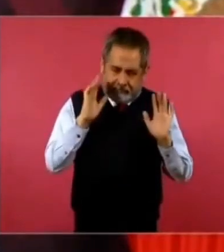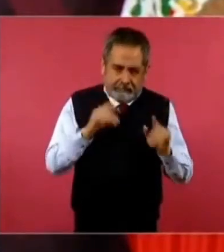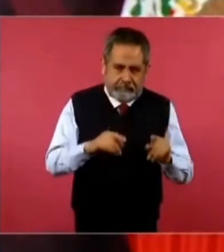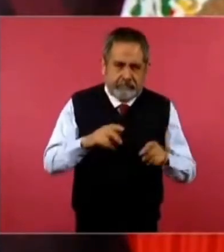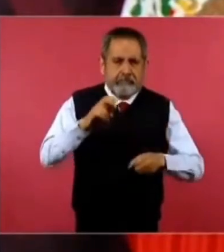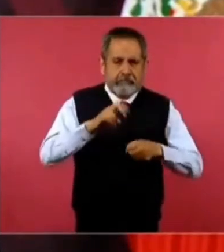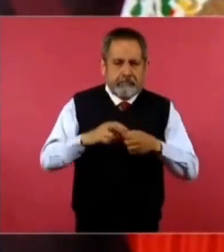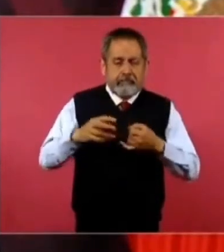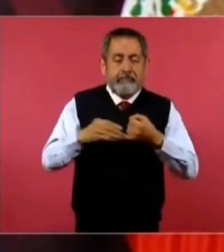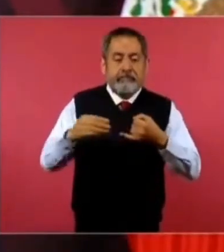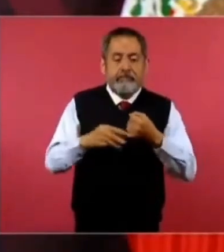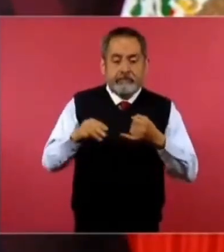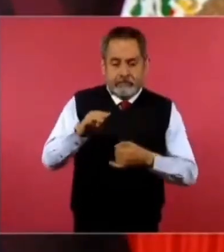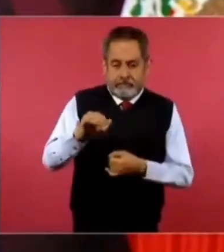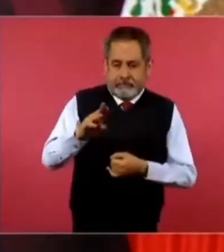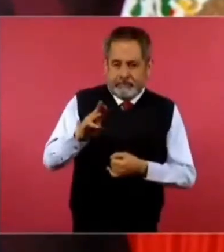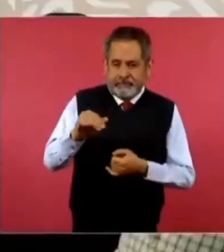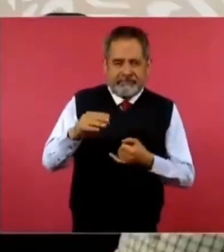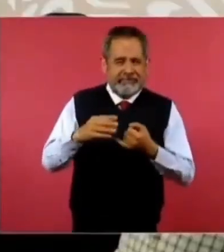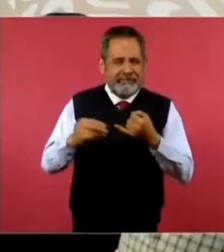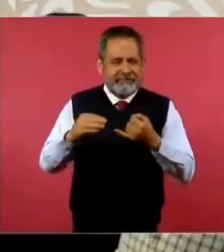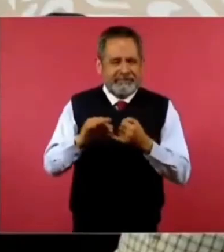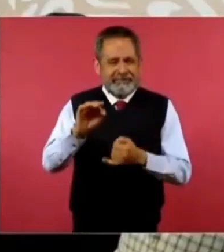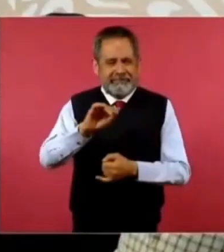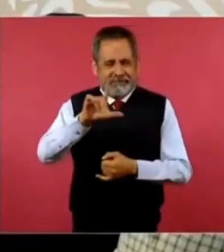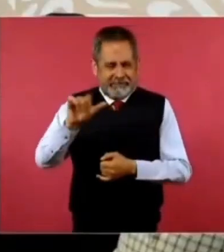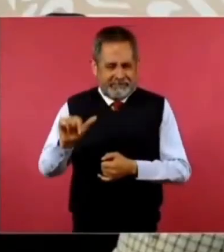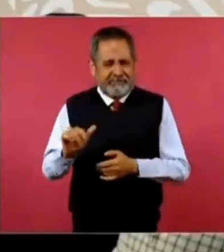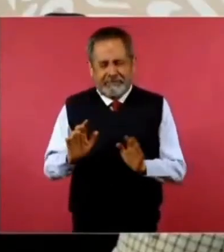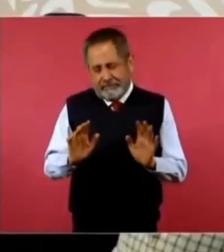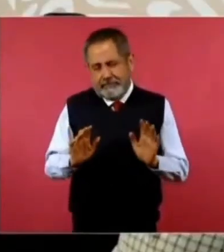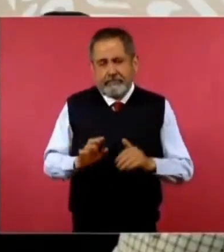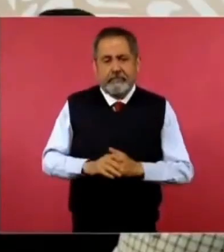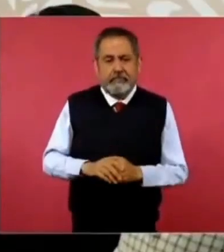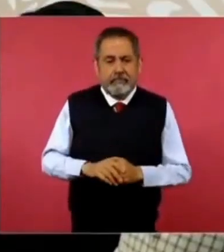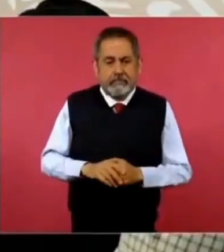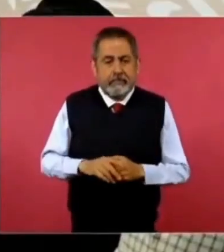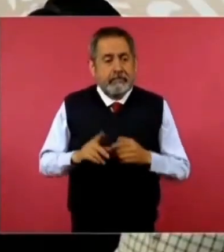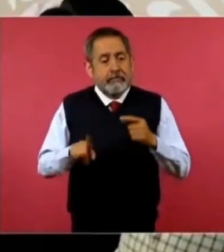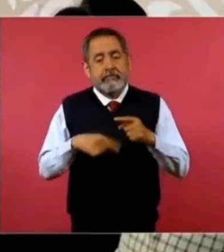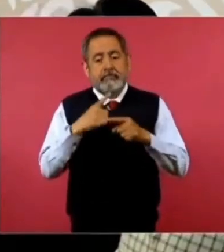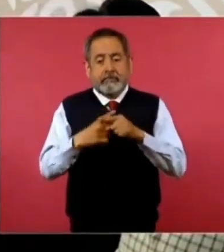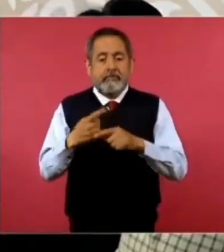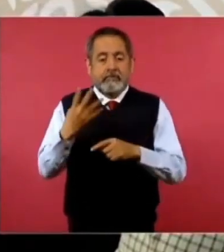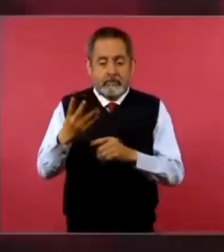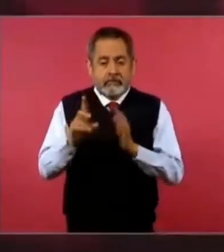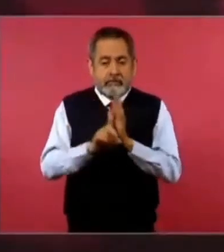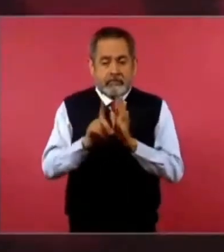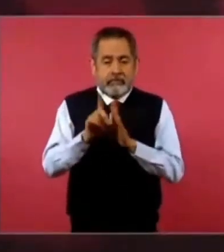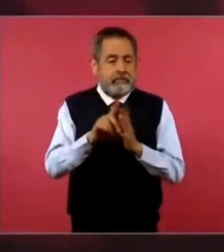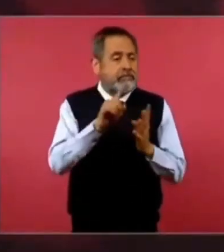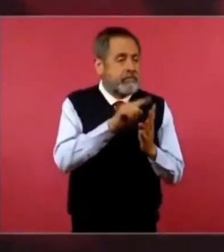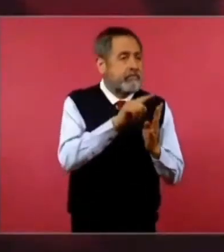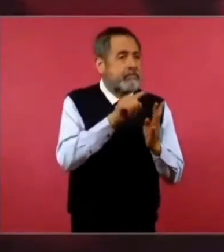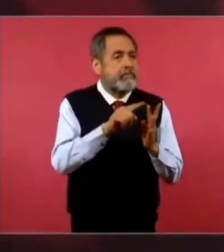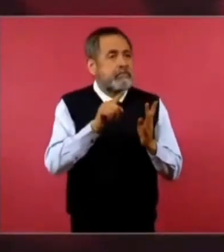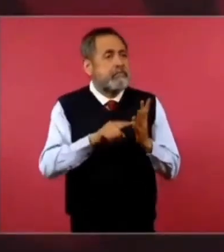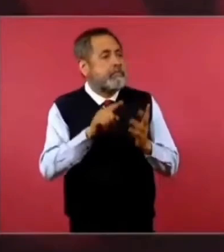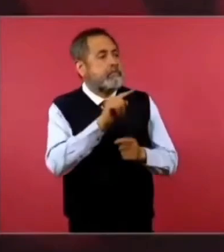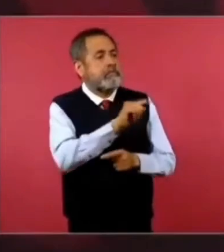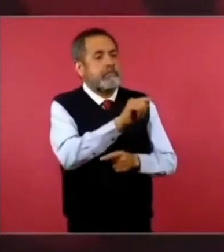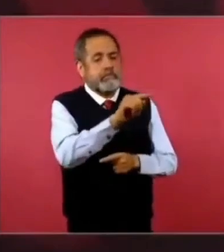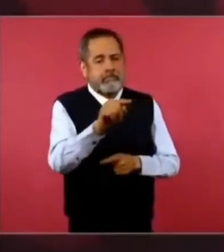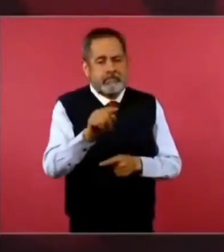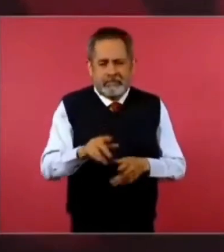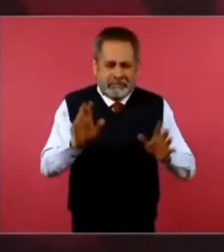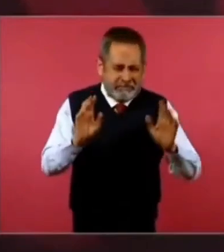en Miami o en Florida, en algún lugar. Más 4 departamentos más. A